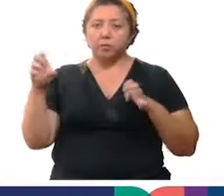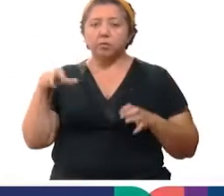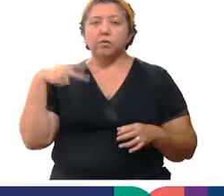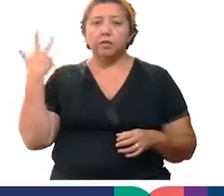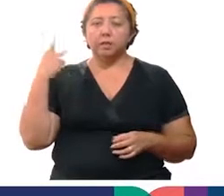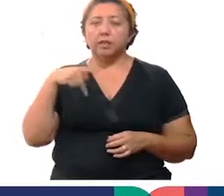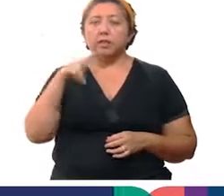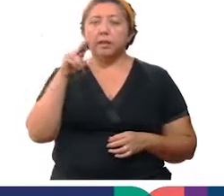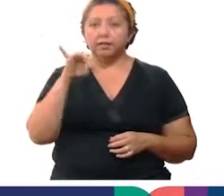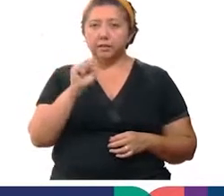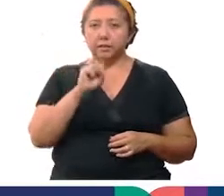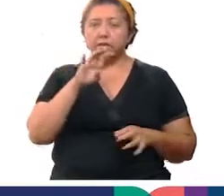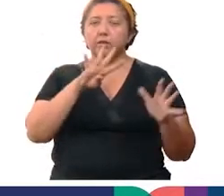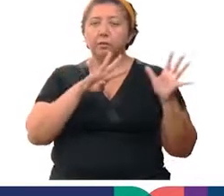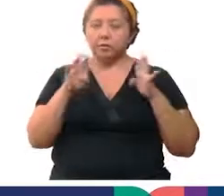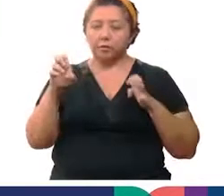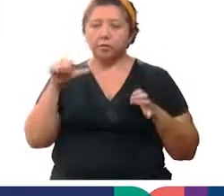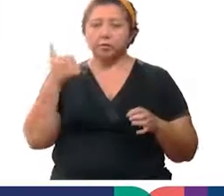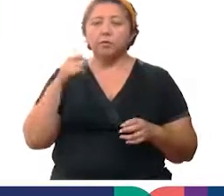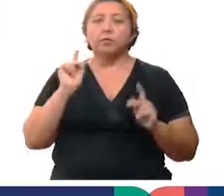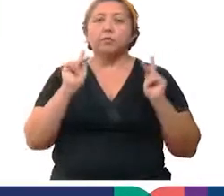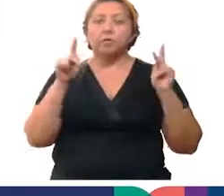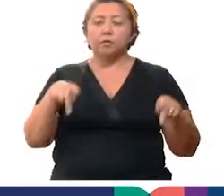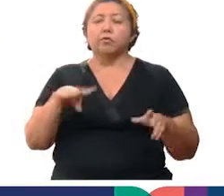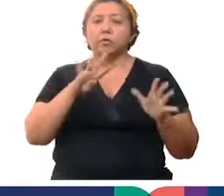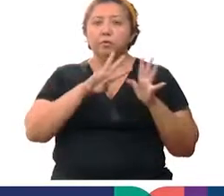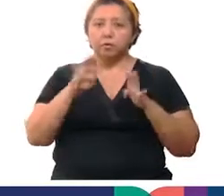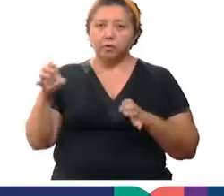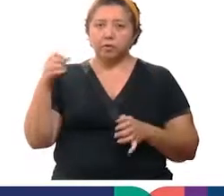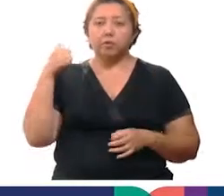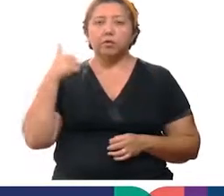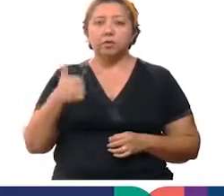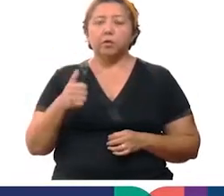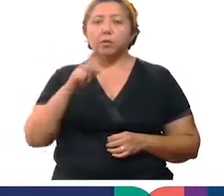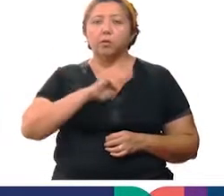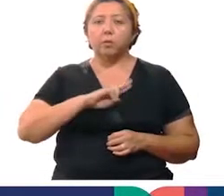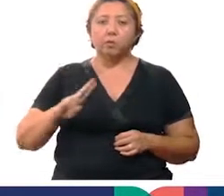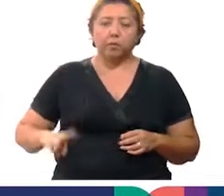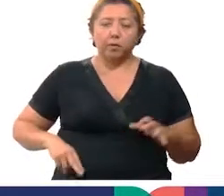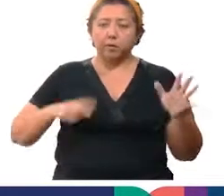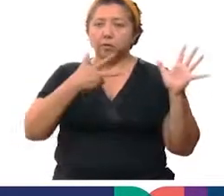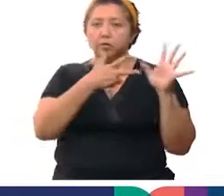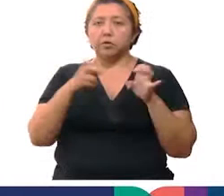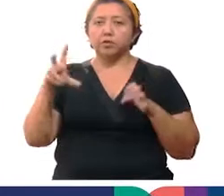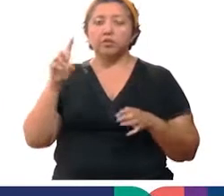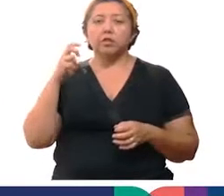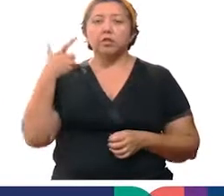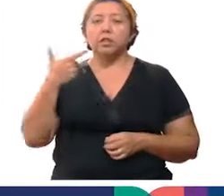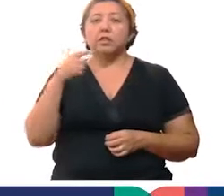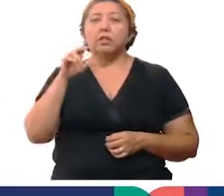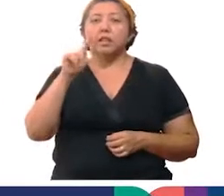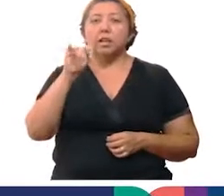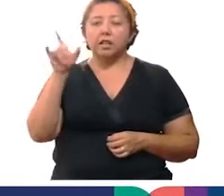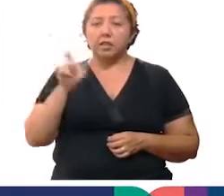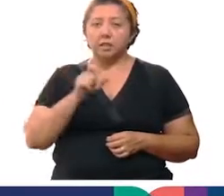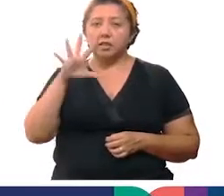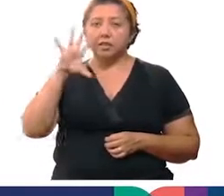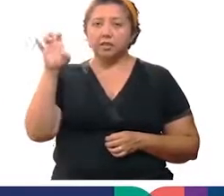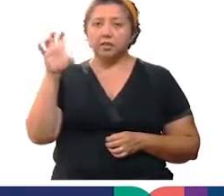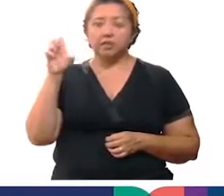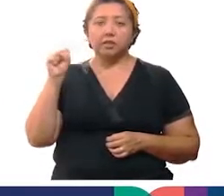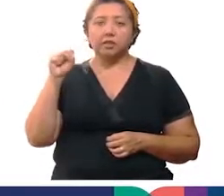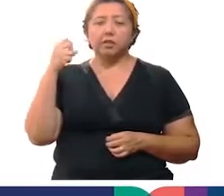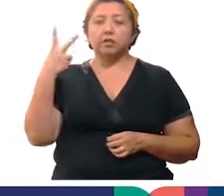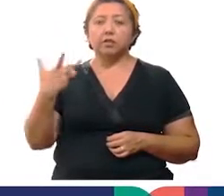913, Canacín 911, Progreso 906, Humán 837, Tecash